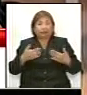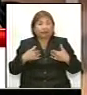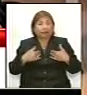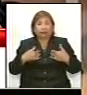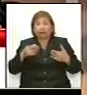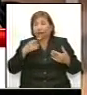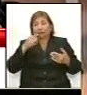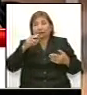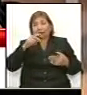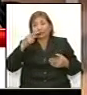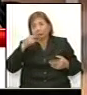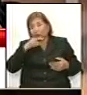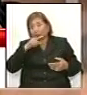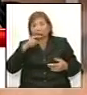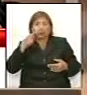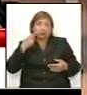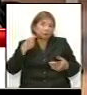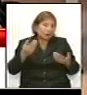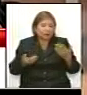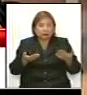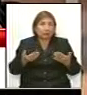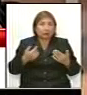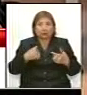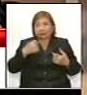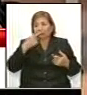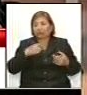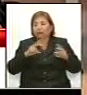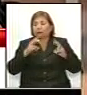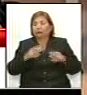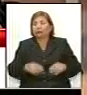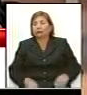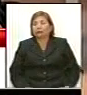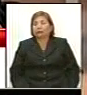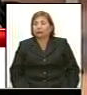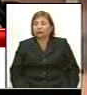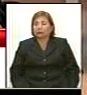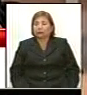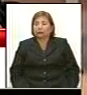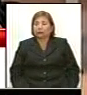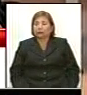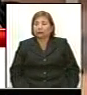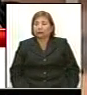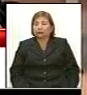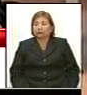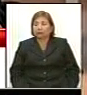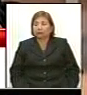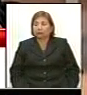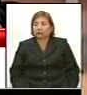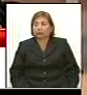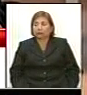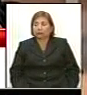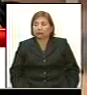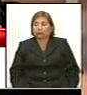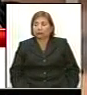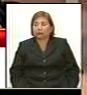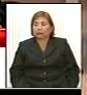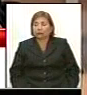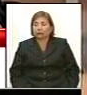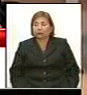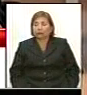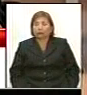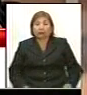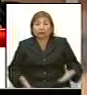quiero tal vez usar términos técnicos que no correspondan, ¿no? Ni quiero, no sé, o sea,